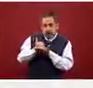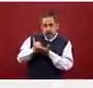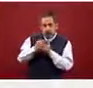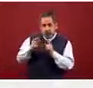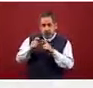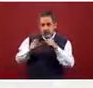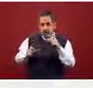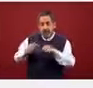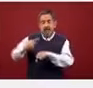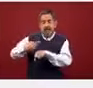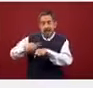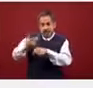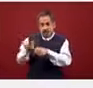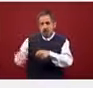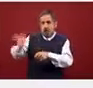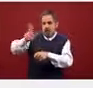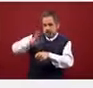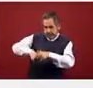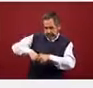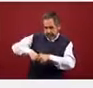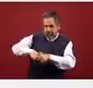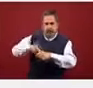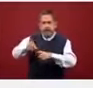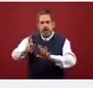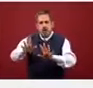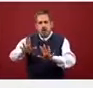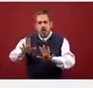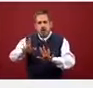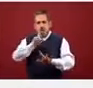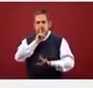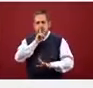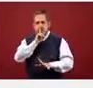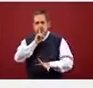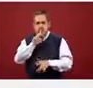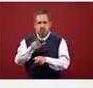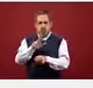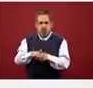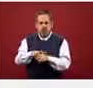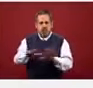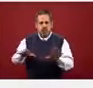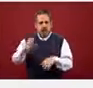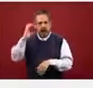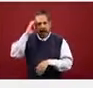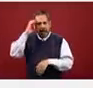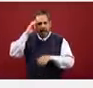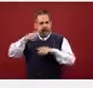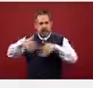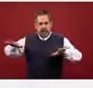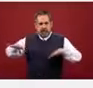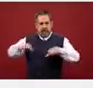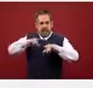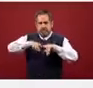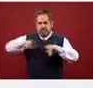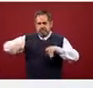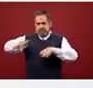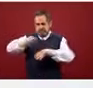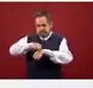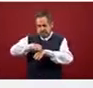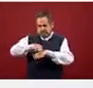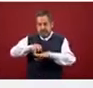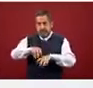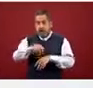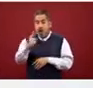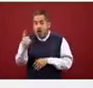son personas que están hospitalizadas, pero estables, es decir, en una cama de hospitalización general. Y lo que está en